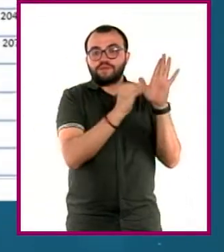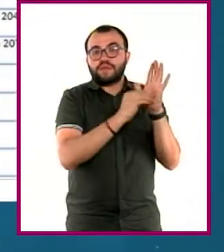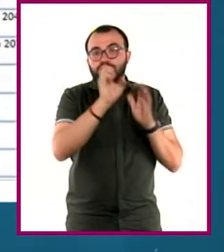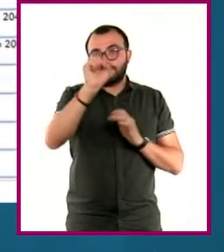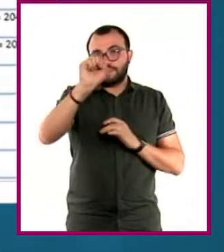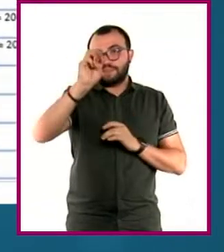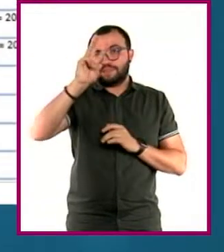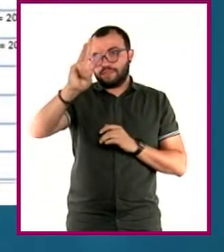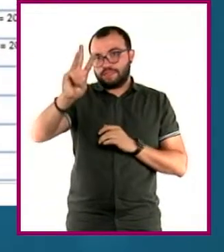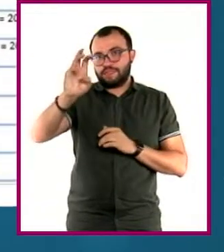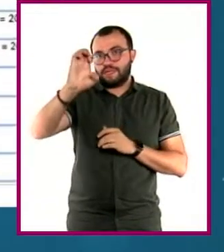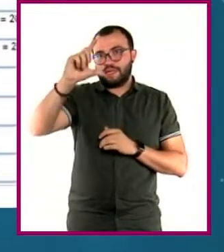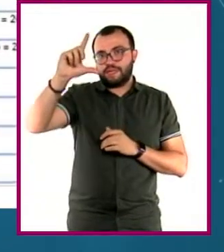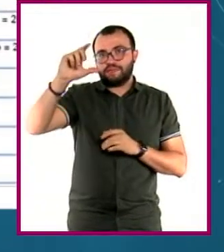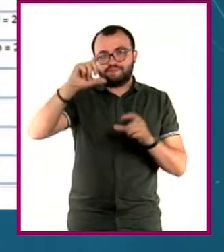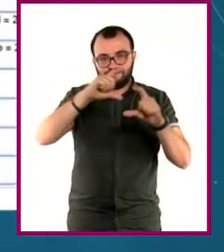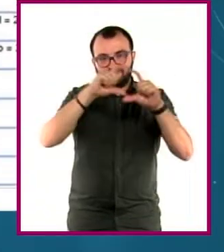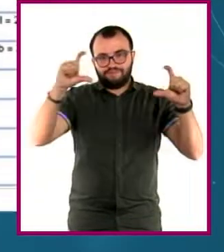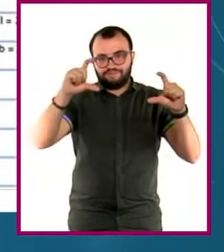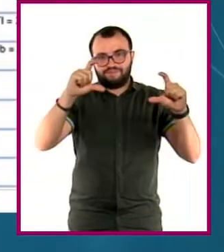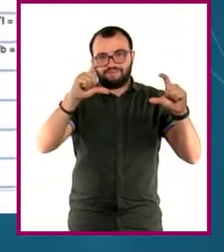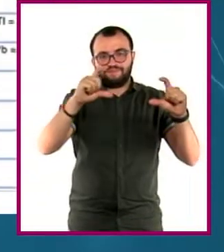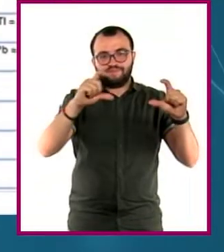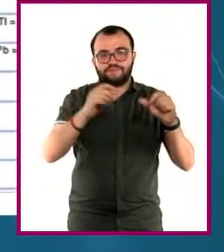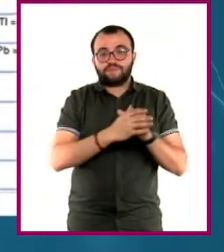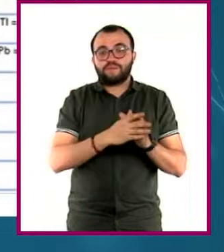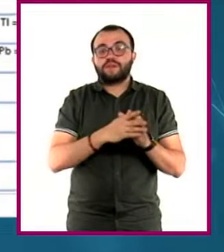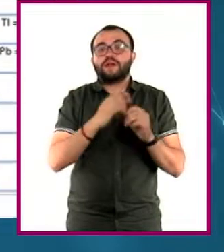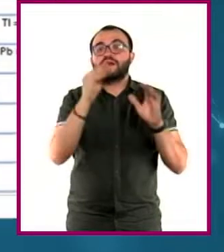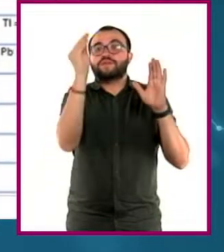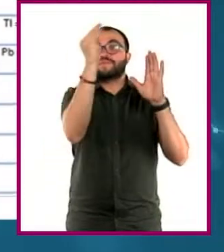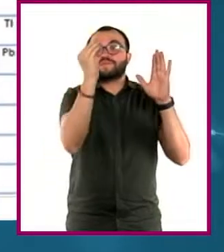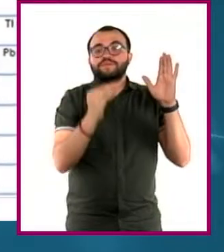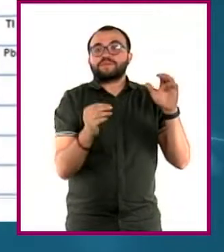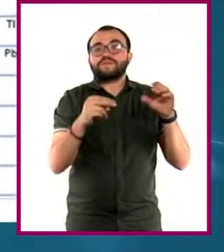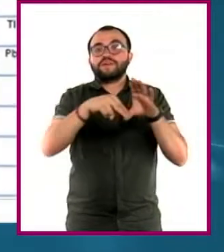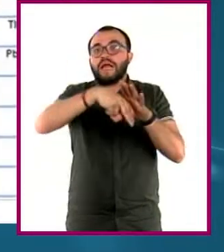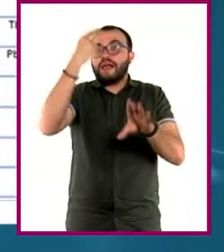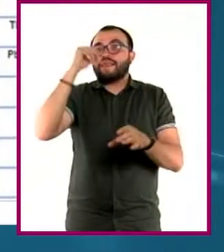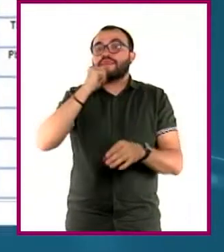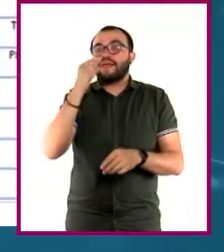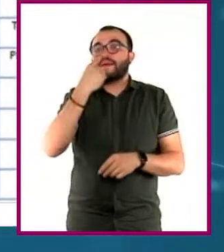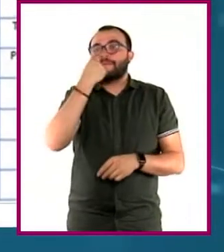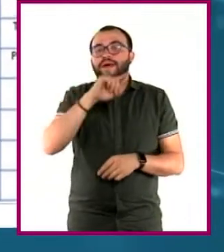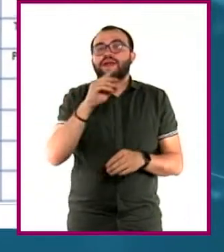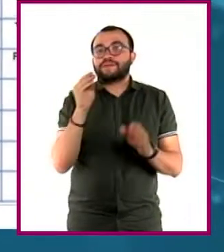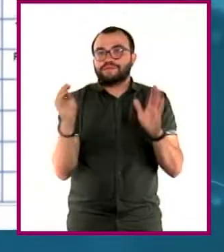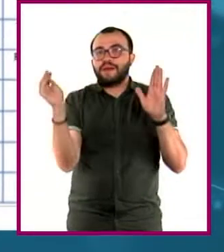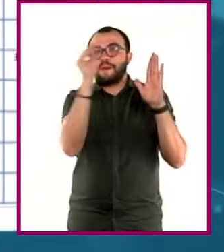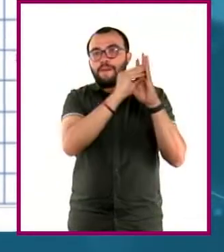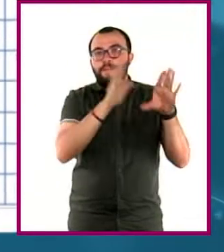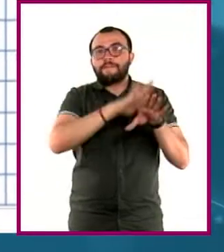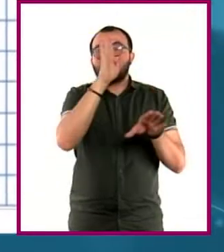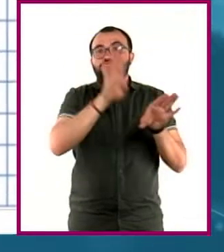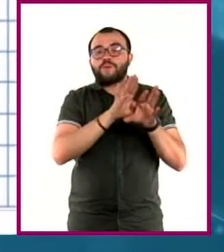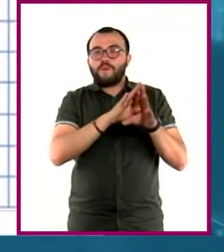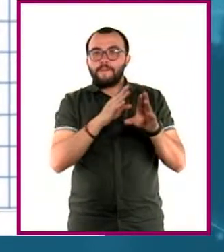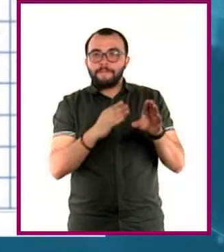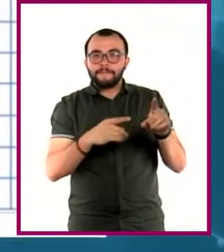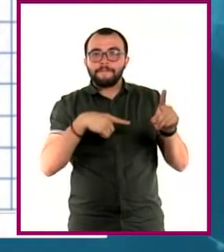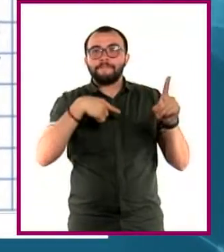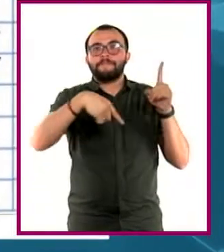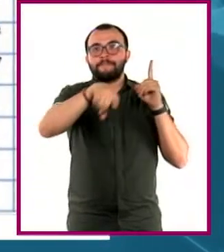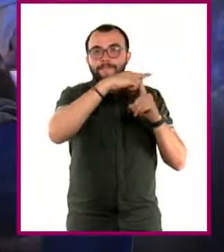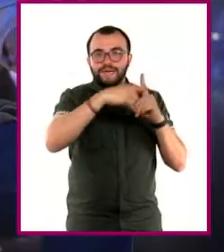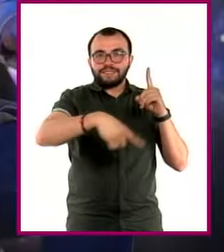63 elementos y dejó espacios en blanco para ser llenados con elementos que cumplieran con el criterio de ir aumentando su